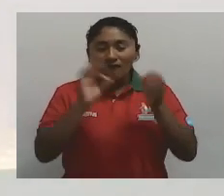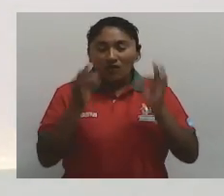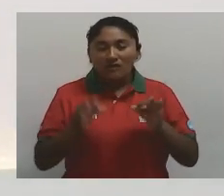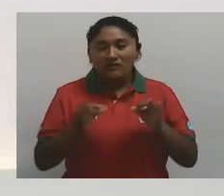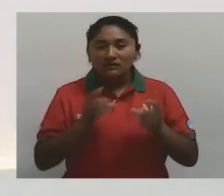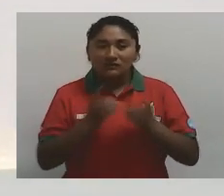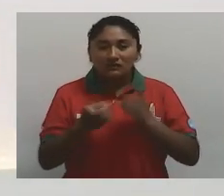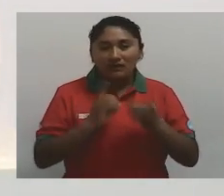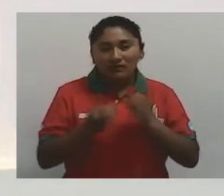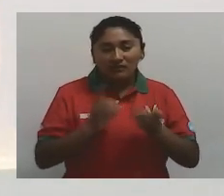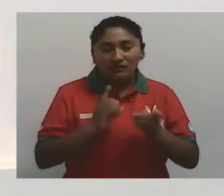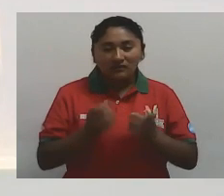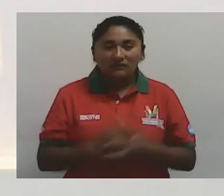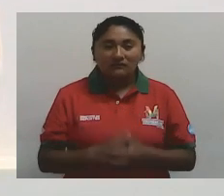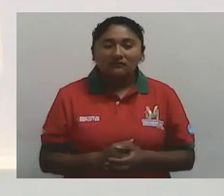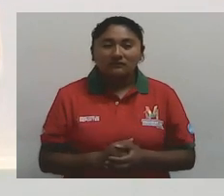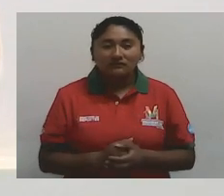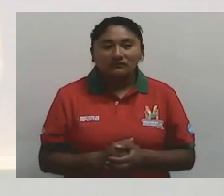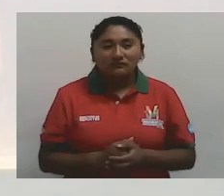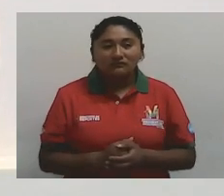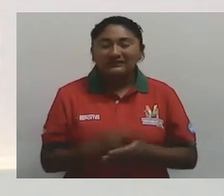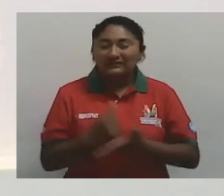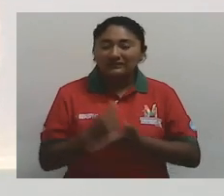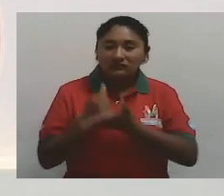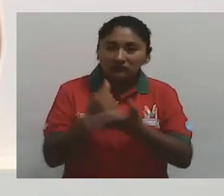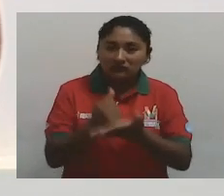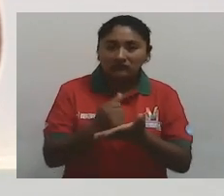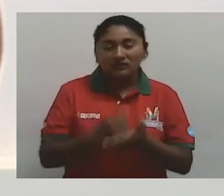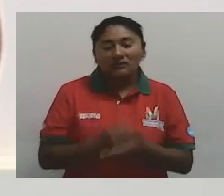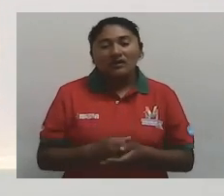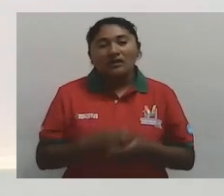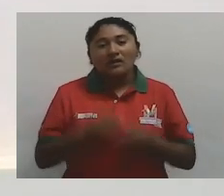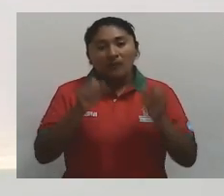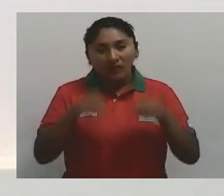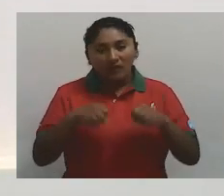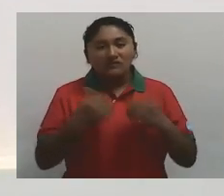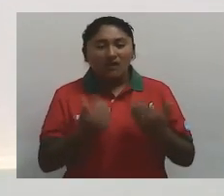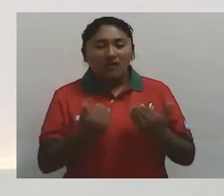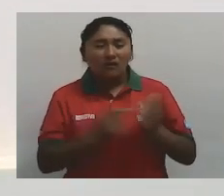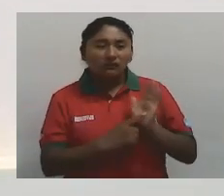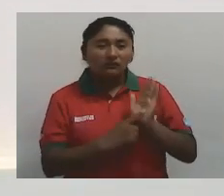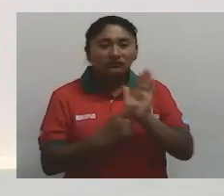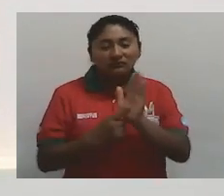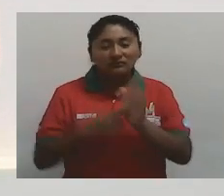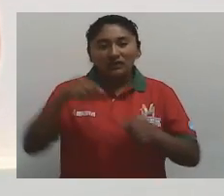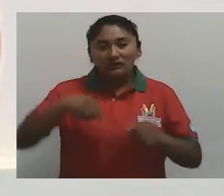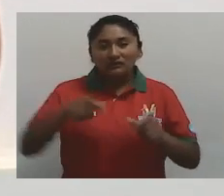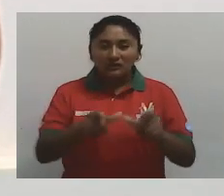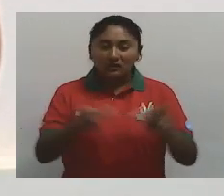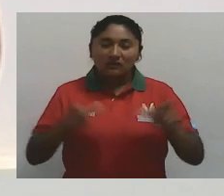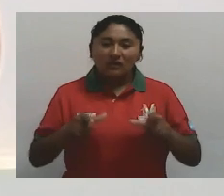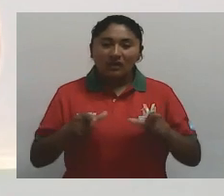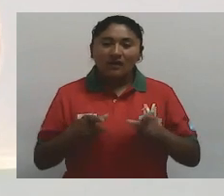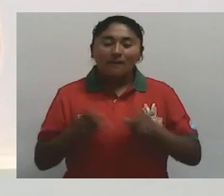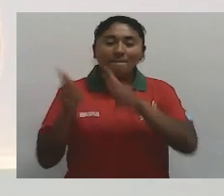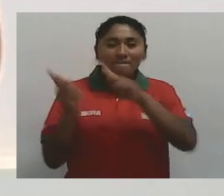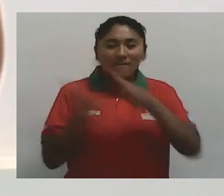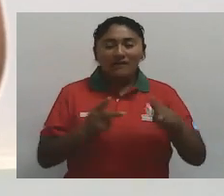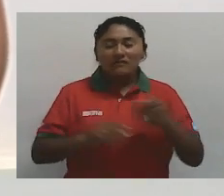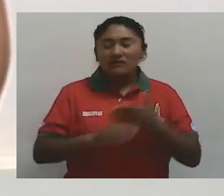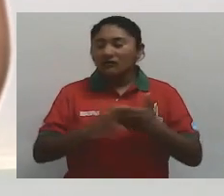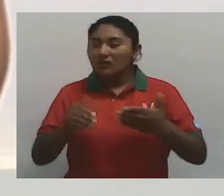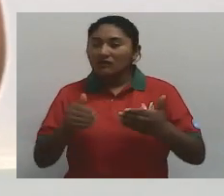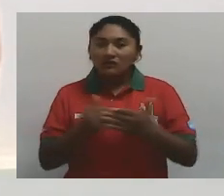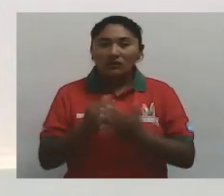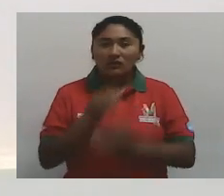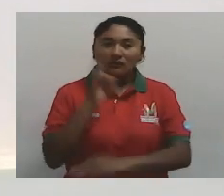hace posible la transmisión en vivo desde la capital pandina a todo el país.